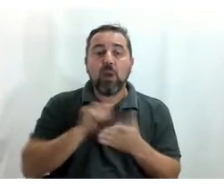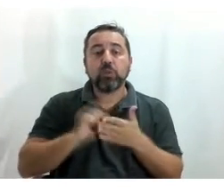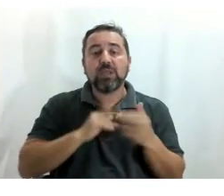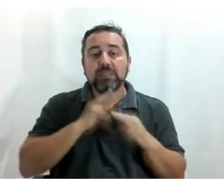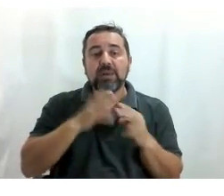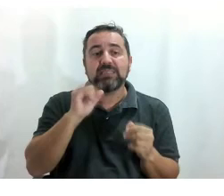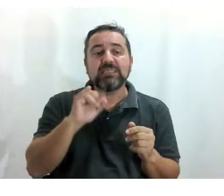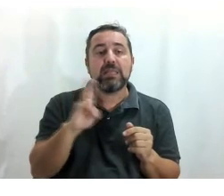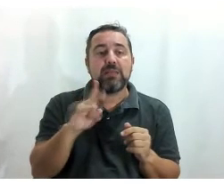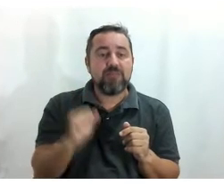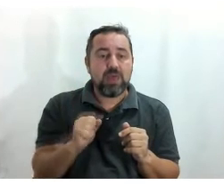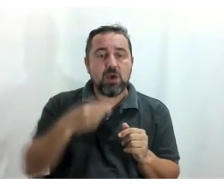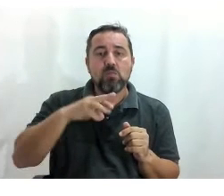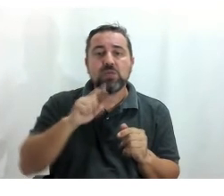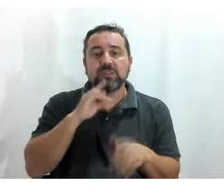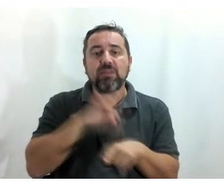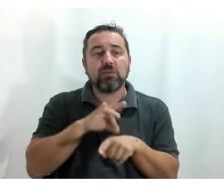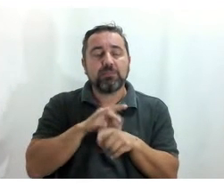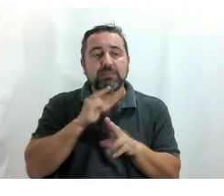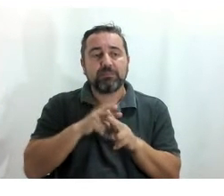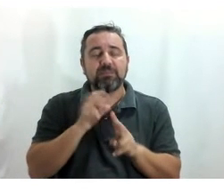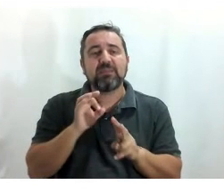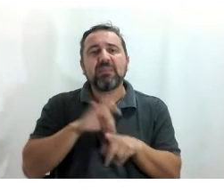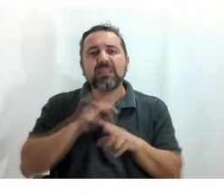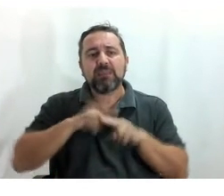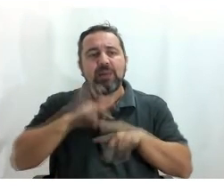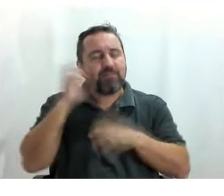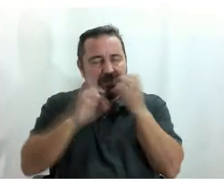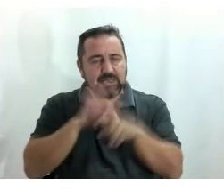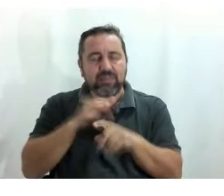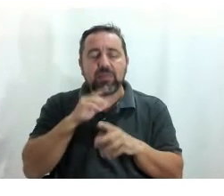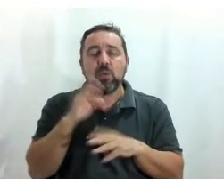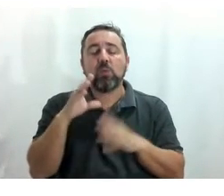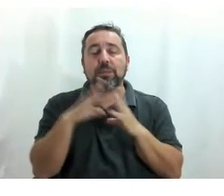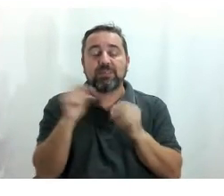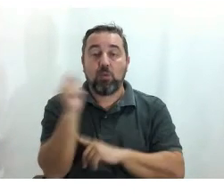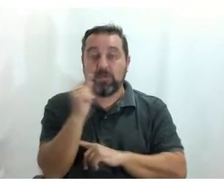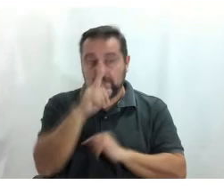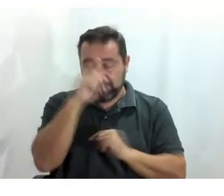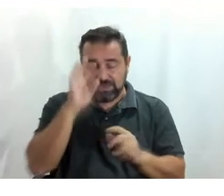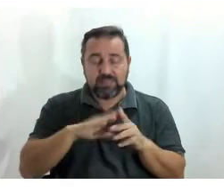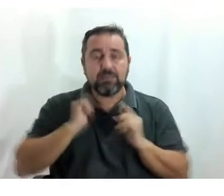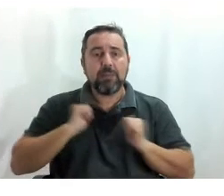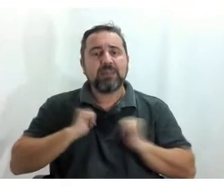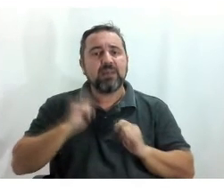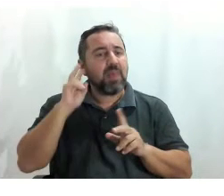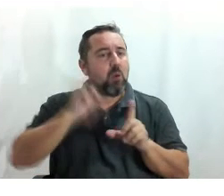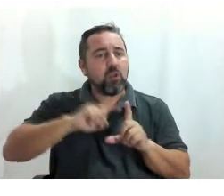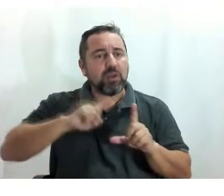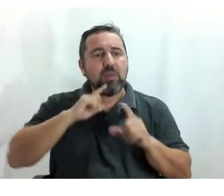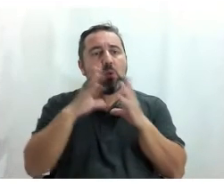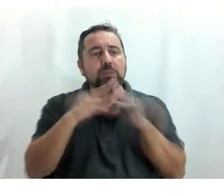Silvia Murillo, que es doctora en Medicina Veterinaria por la Universidad Complutense de Madrid y máster en Audiología por la